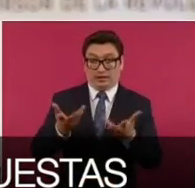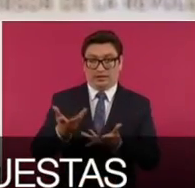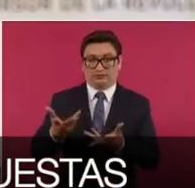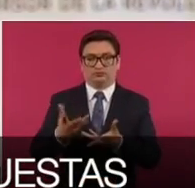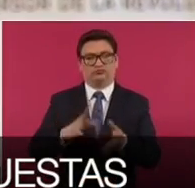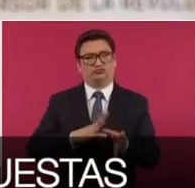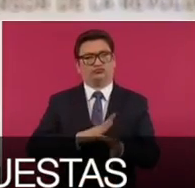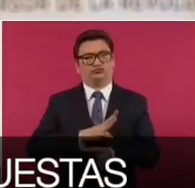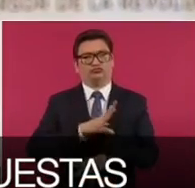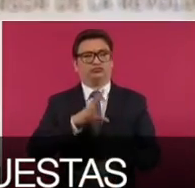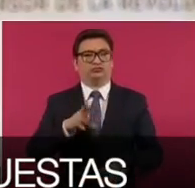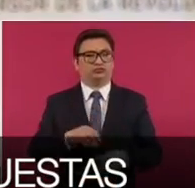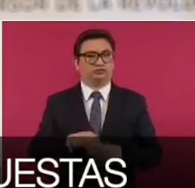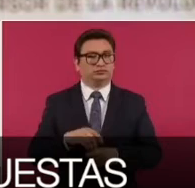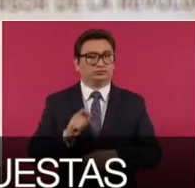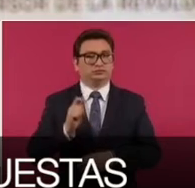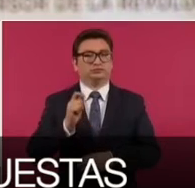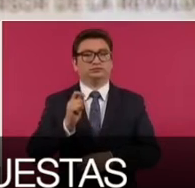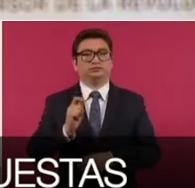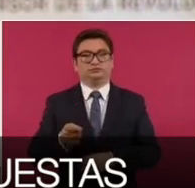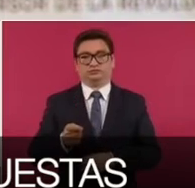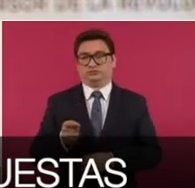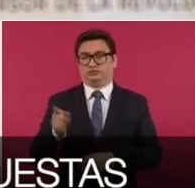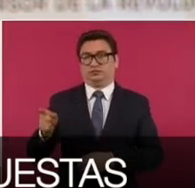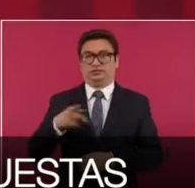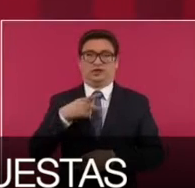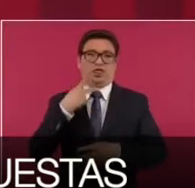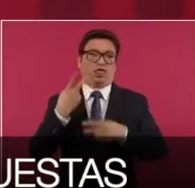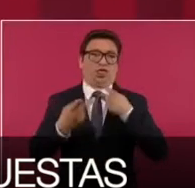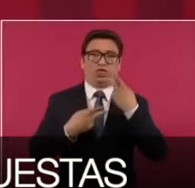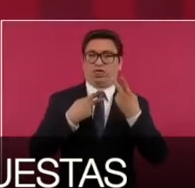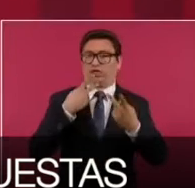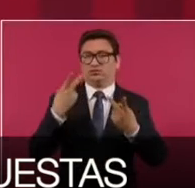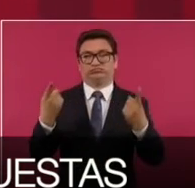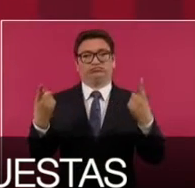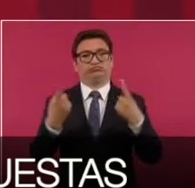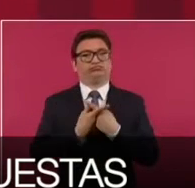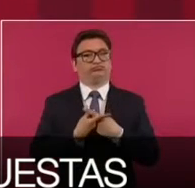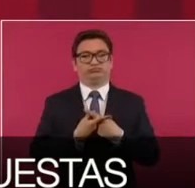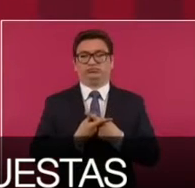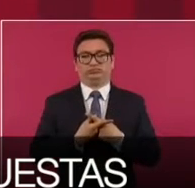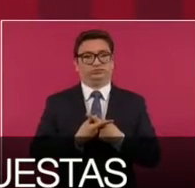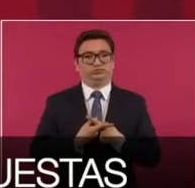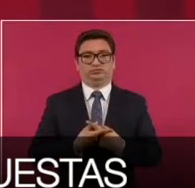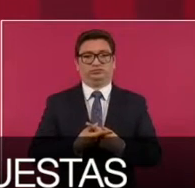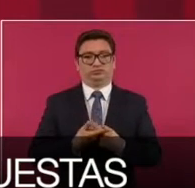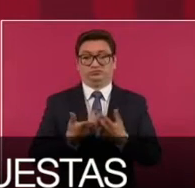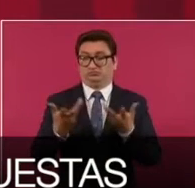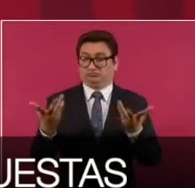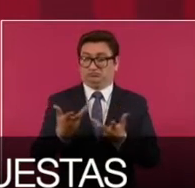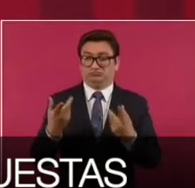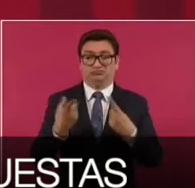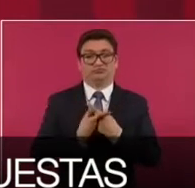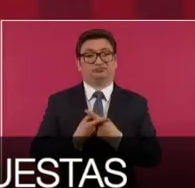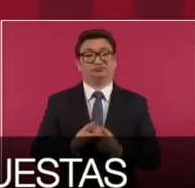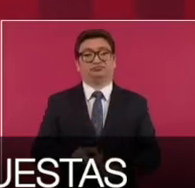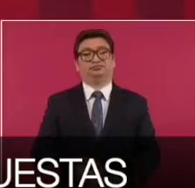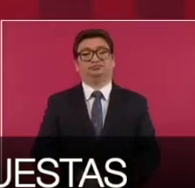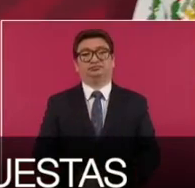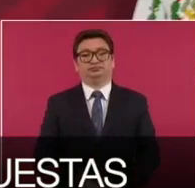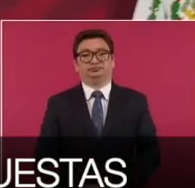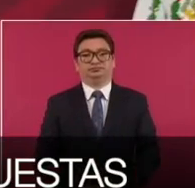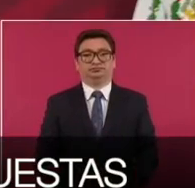presidente Andrés Manuel López Obrador. De mis propuestas de ministros de la Corte. Se olvidaron